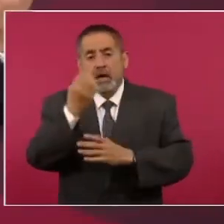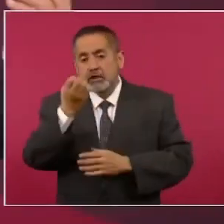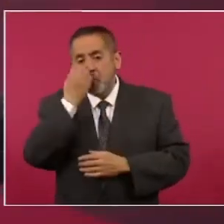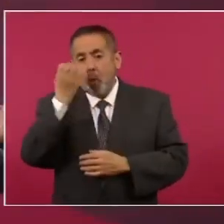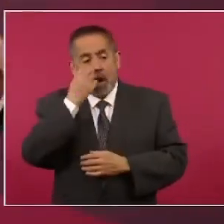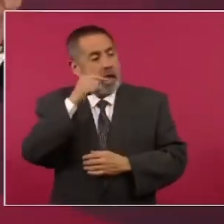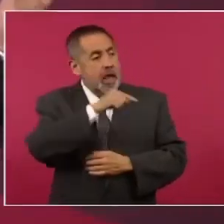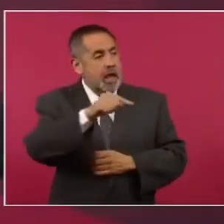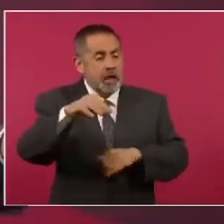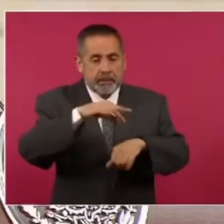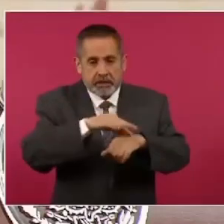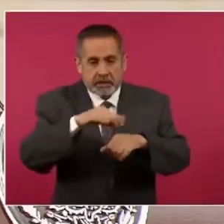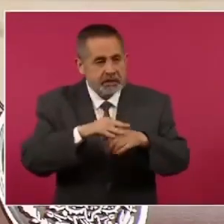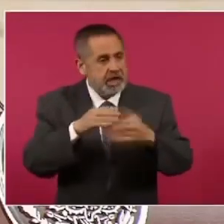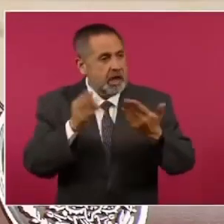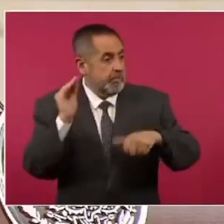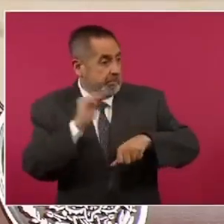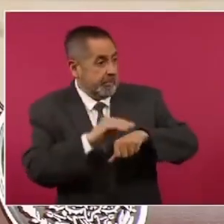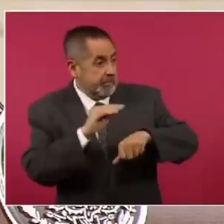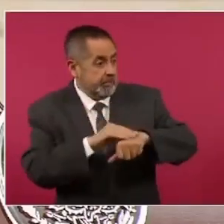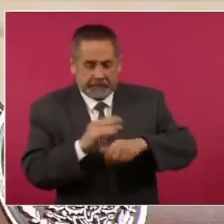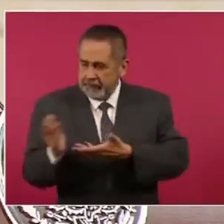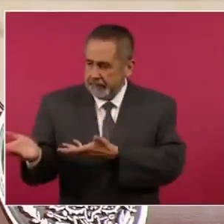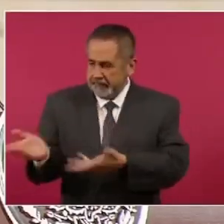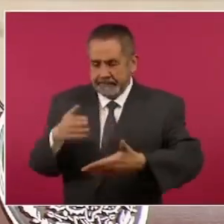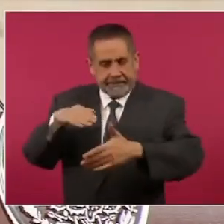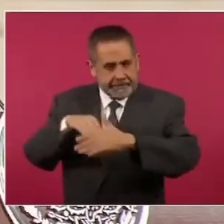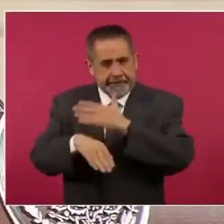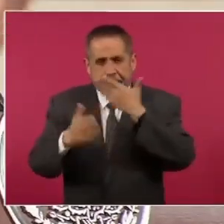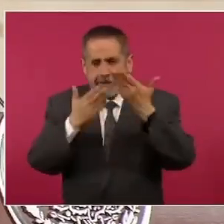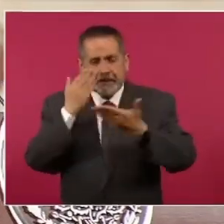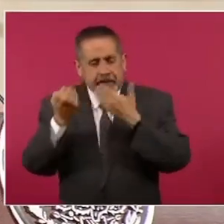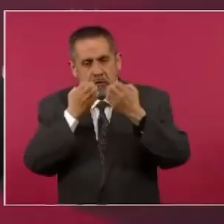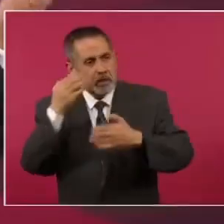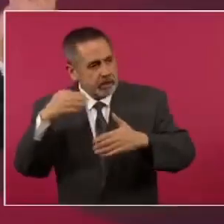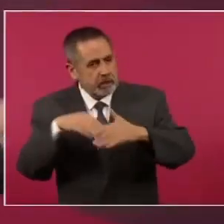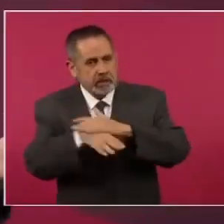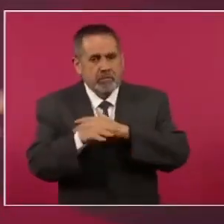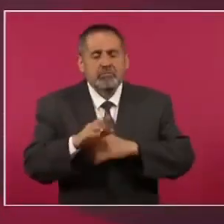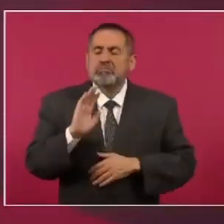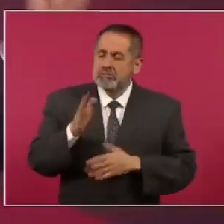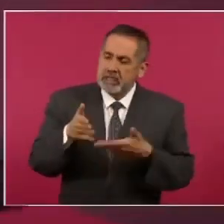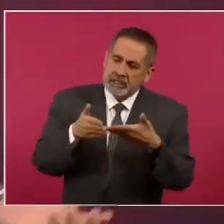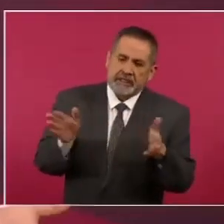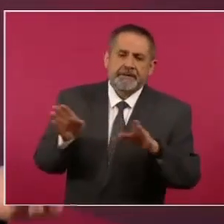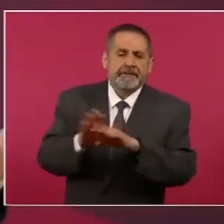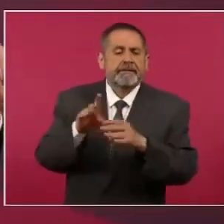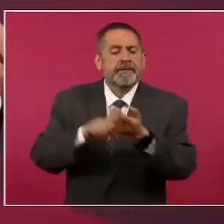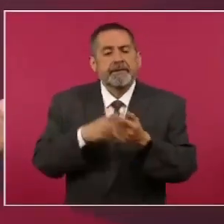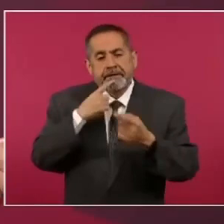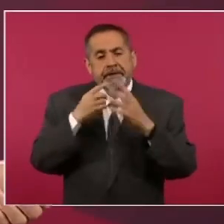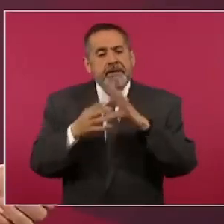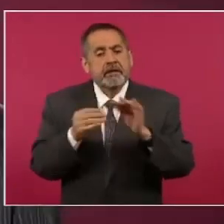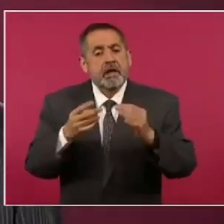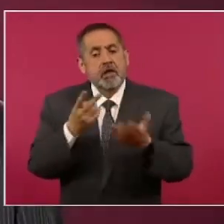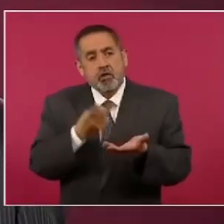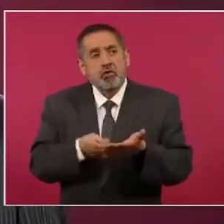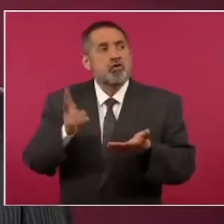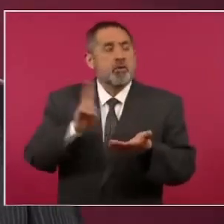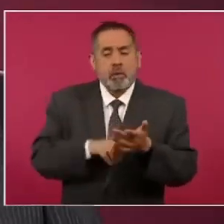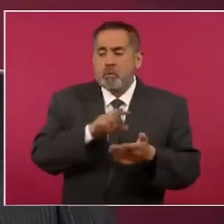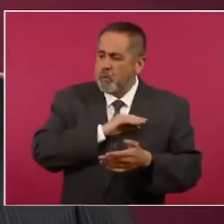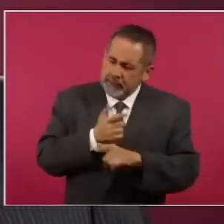medicina como nunca y se amplió considerablemente, pues al doble,